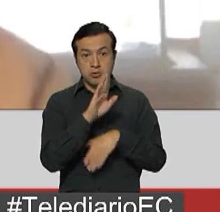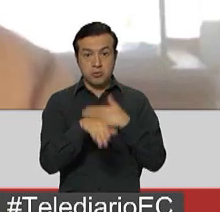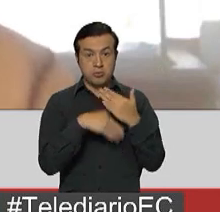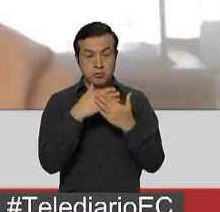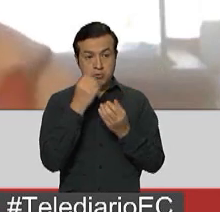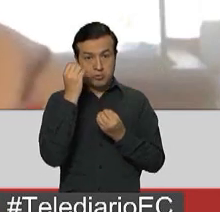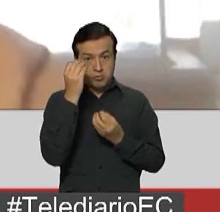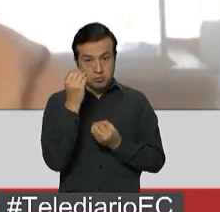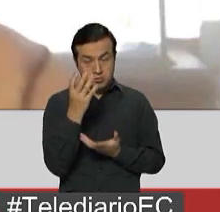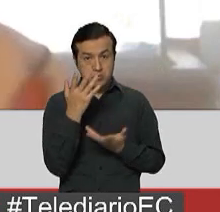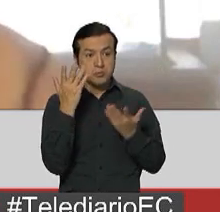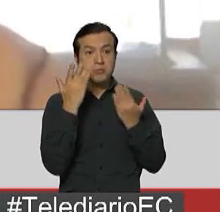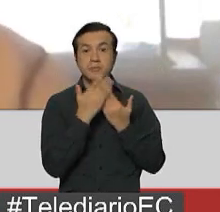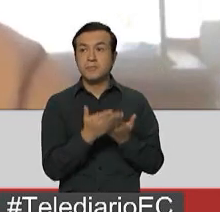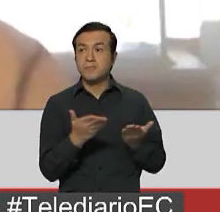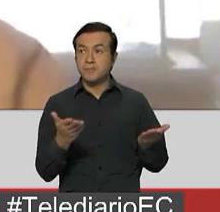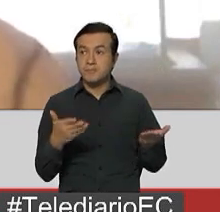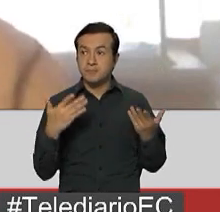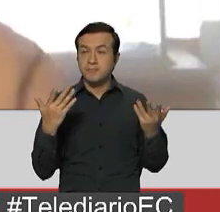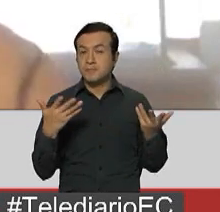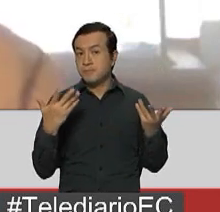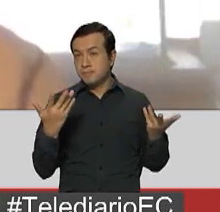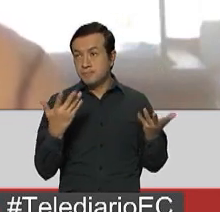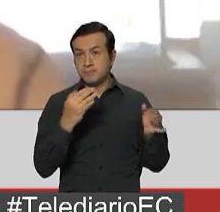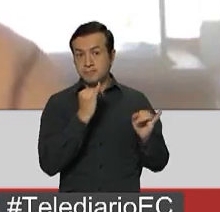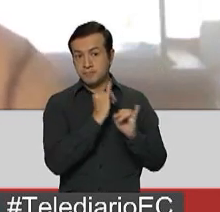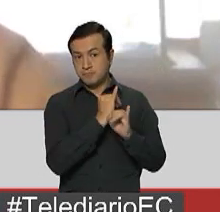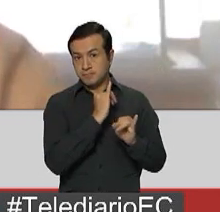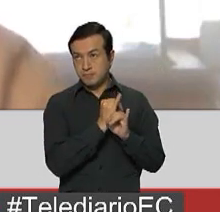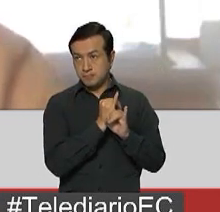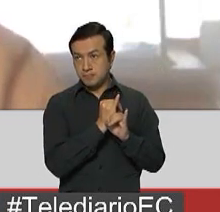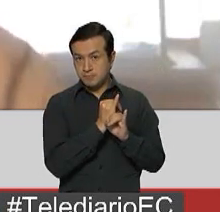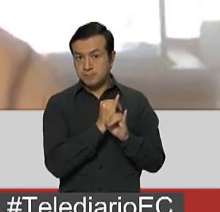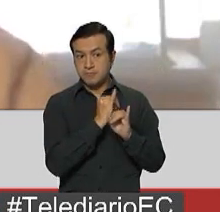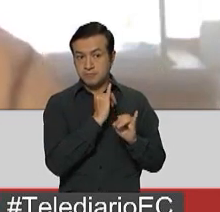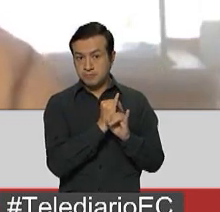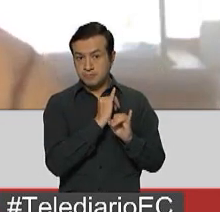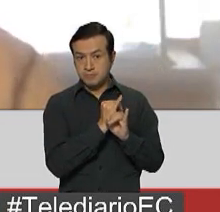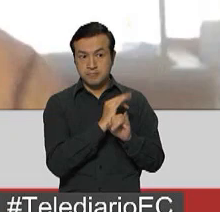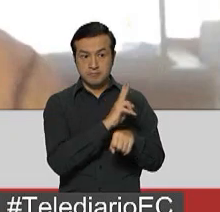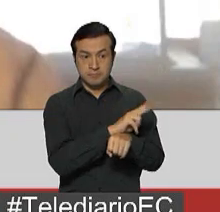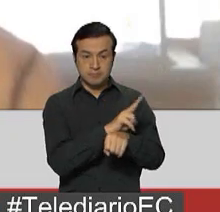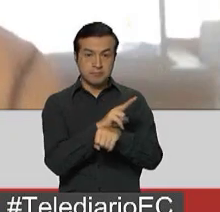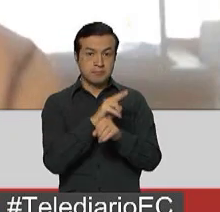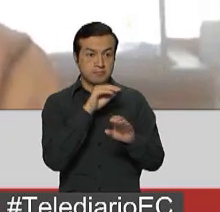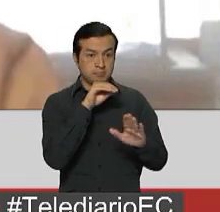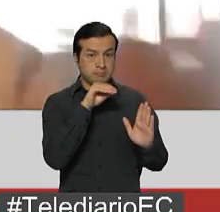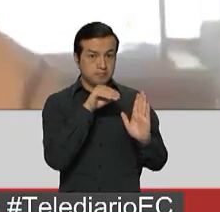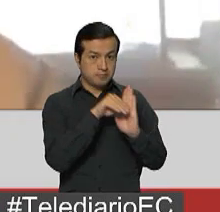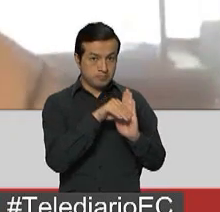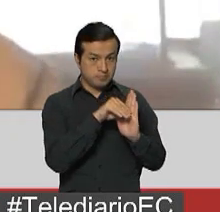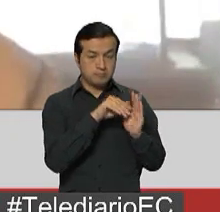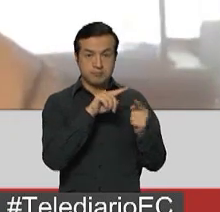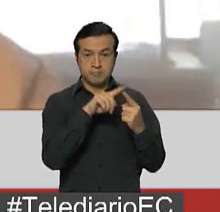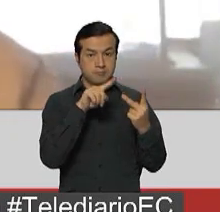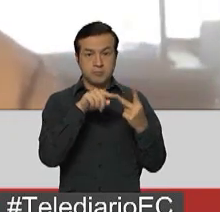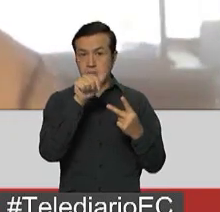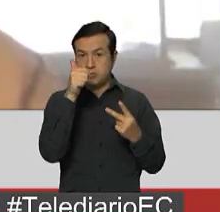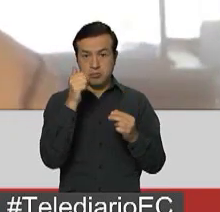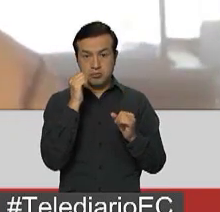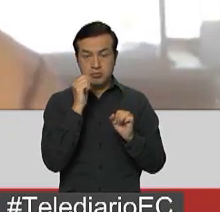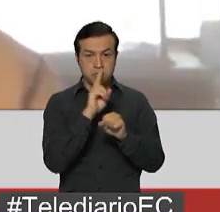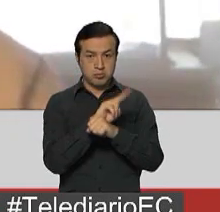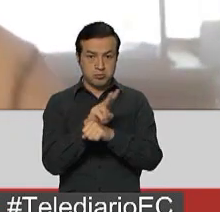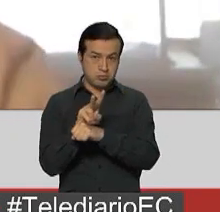de carácter institucional digamos tanto en la superintendencia de bancos cuanto en otras entidades